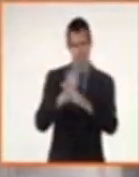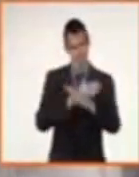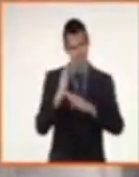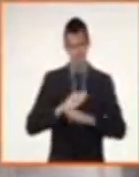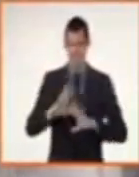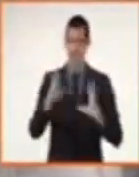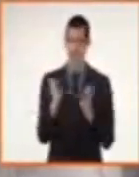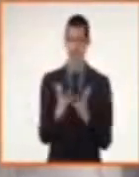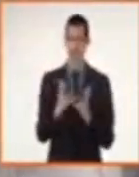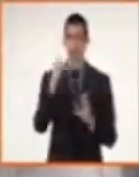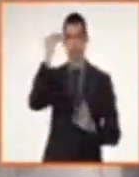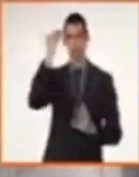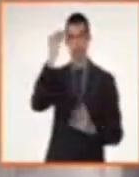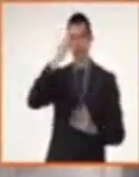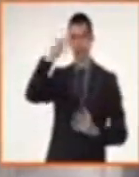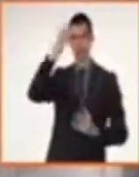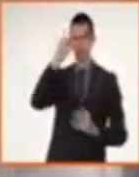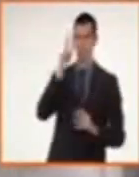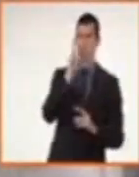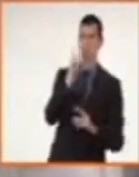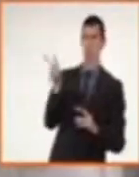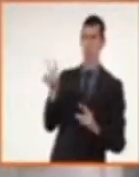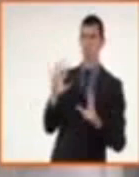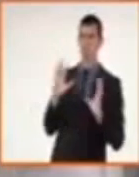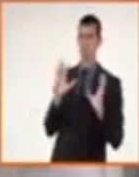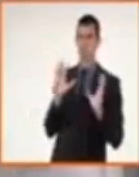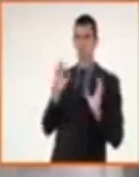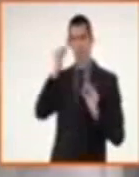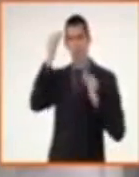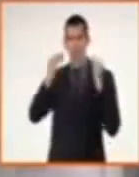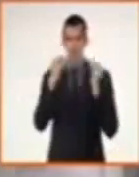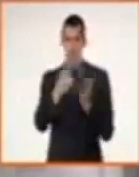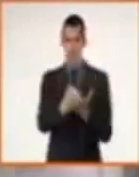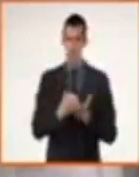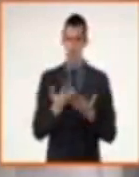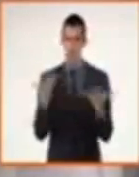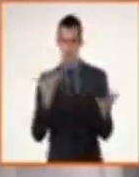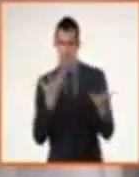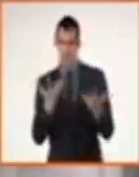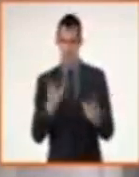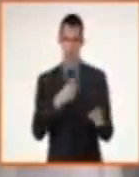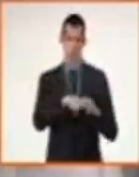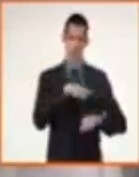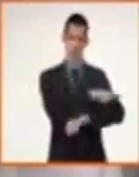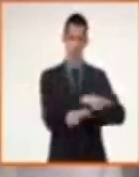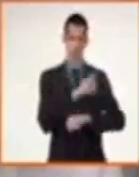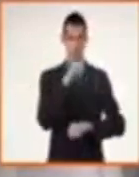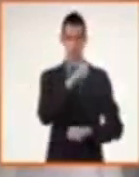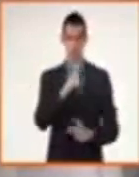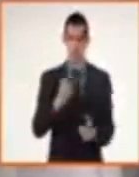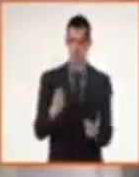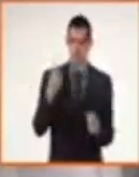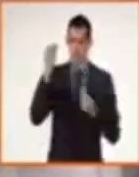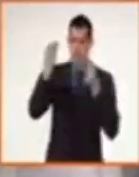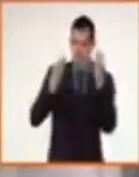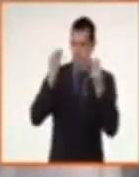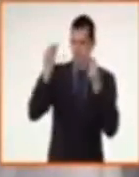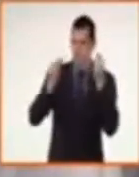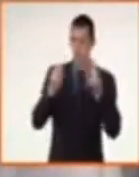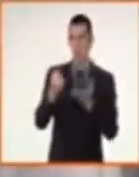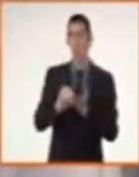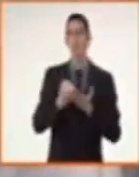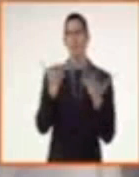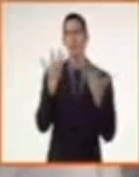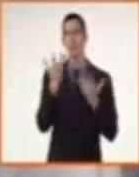a levantarse con la fuerza de su gente. Aprender no, yo diría que seguir levantándose con la fuerza de su gente, porque hay una